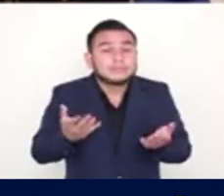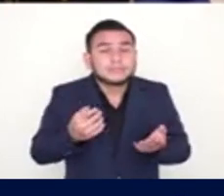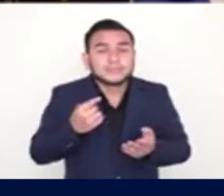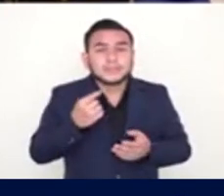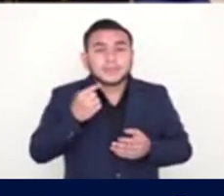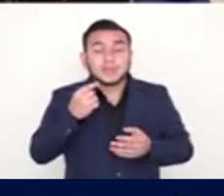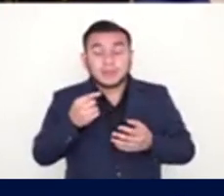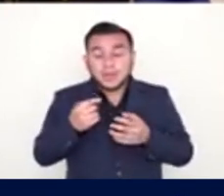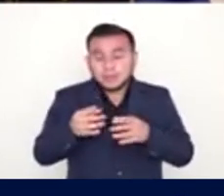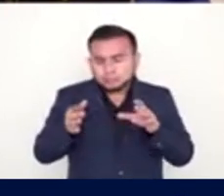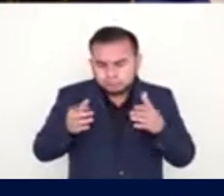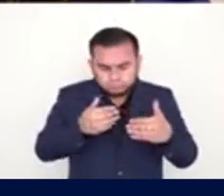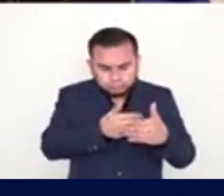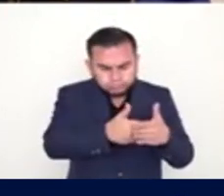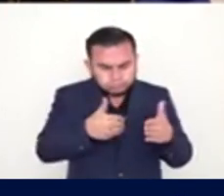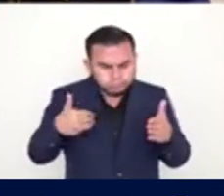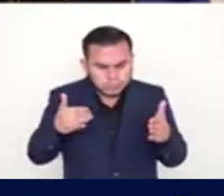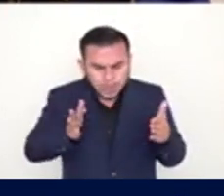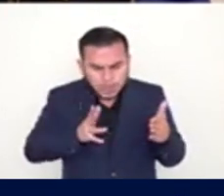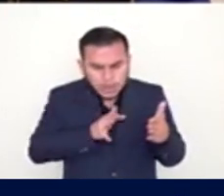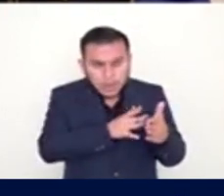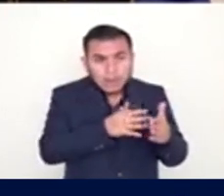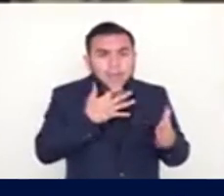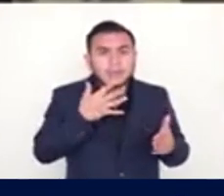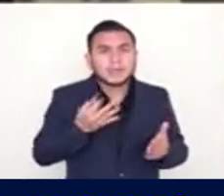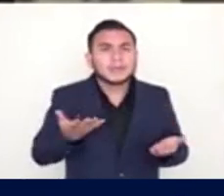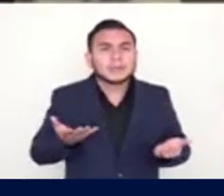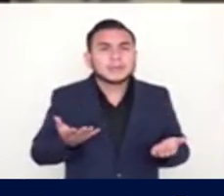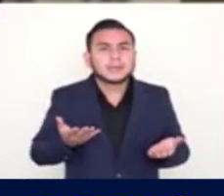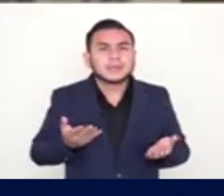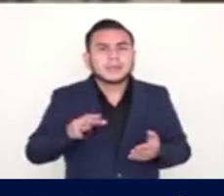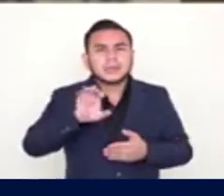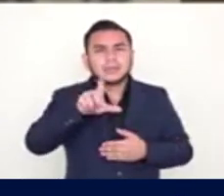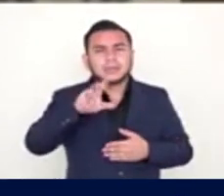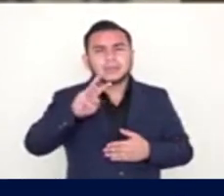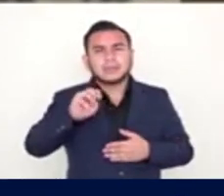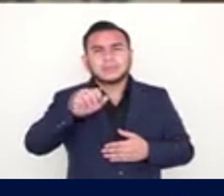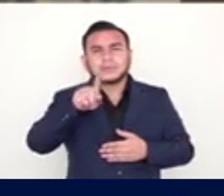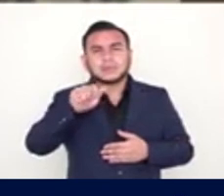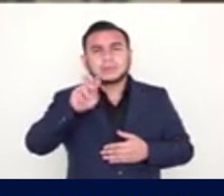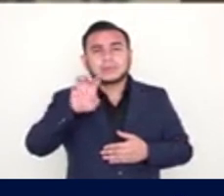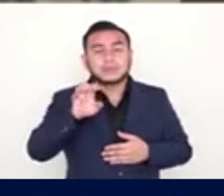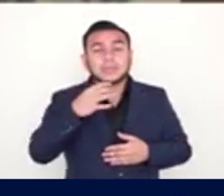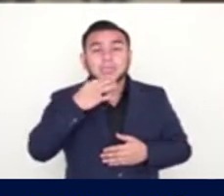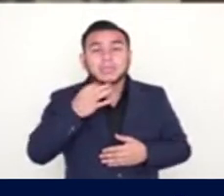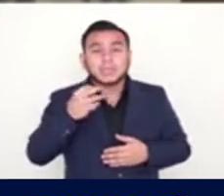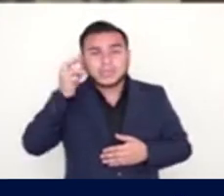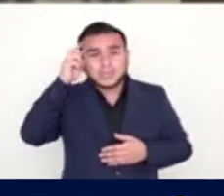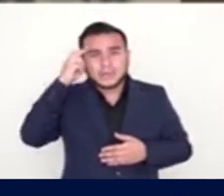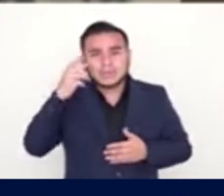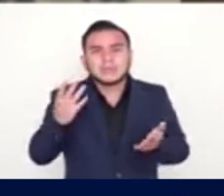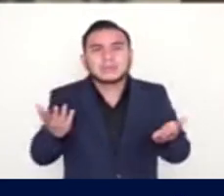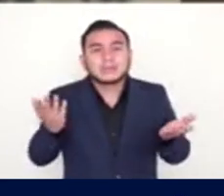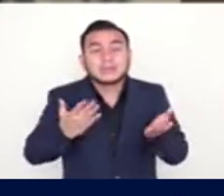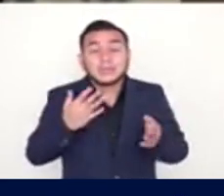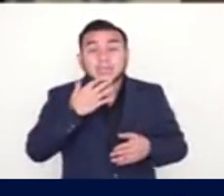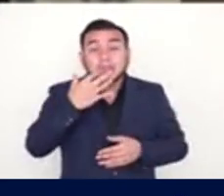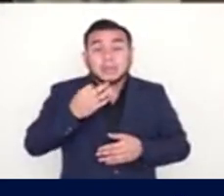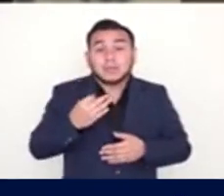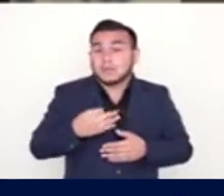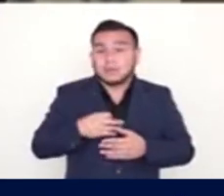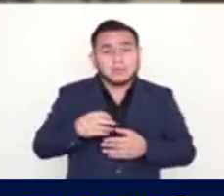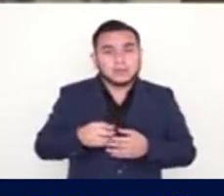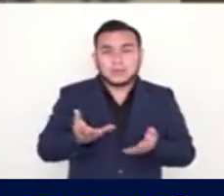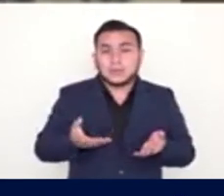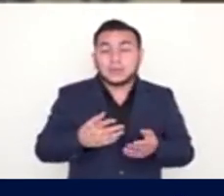agarrar los documentos de otras cosas, solo los del Mozote. Pero si no hay del Mozote, entonces cualquier cosa que abran no van a ser del Mozote. Y como si les decimos, no, esa